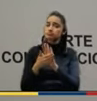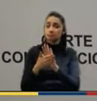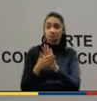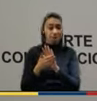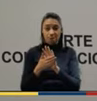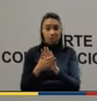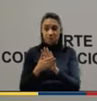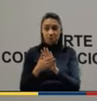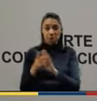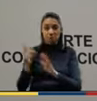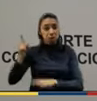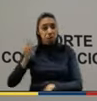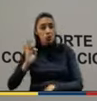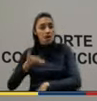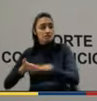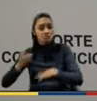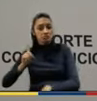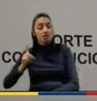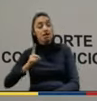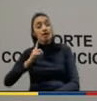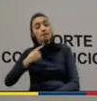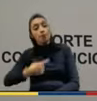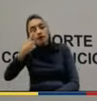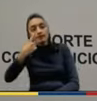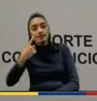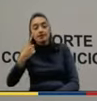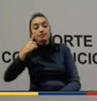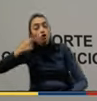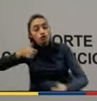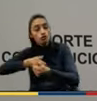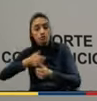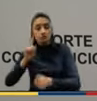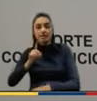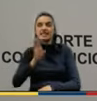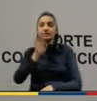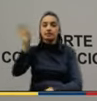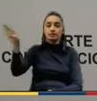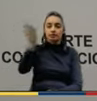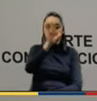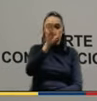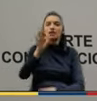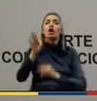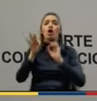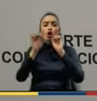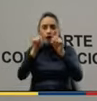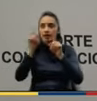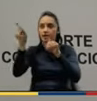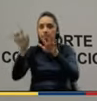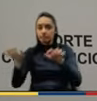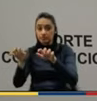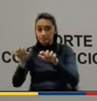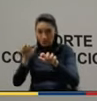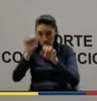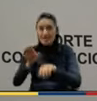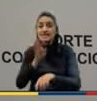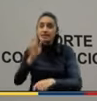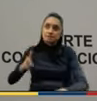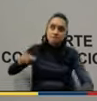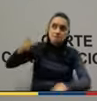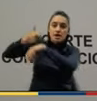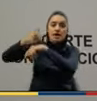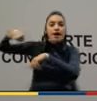ni de ninguna naturaleza. Quienes eligen a esos funcionarios luego no tienen cómo garantizar un control al poder que se les ha